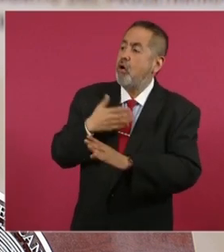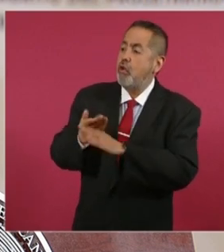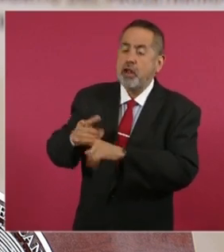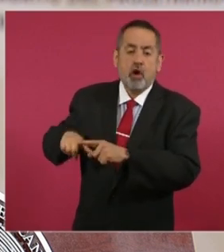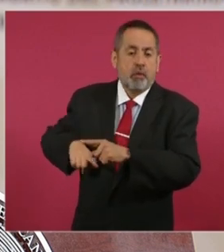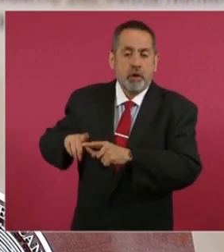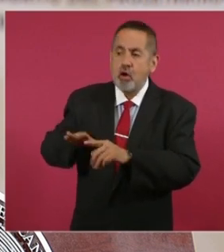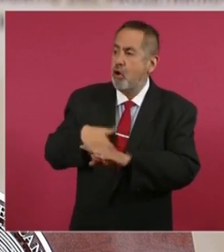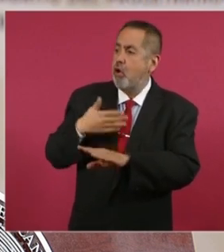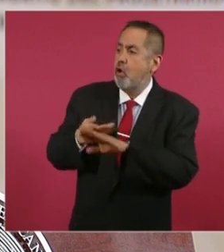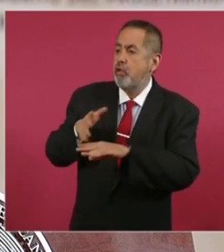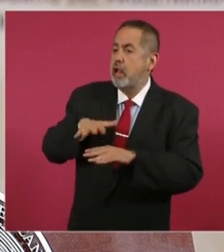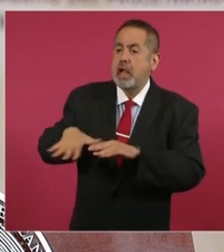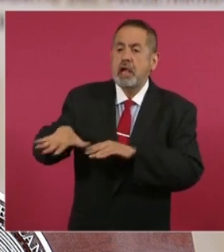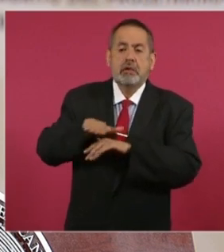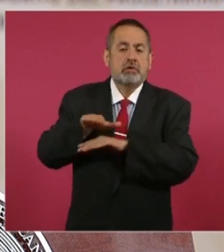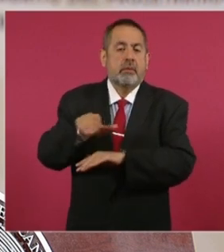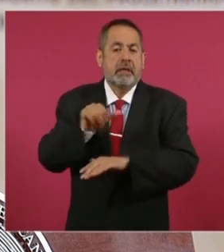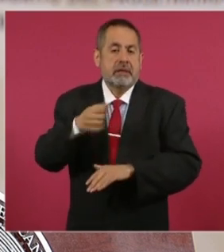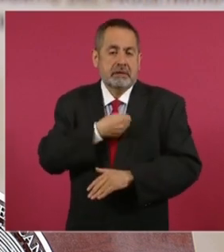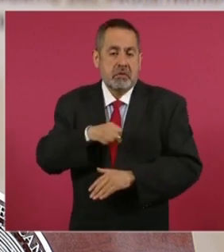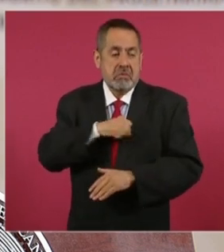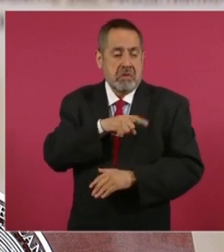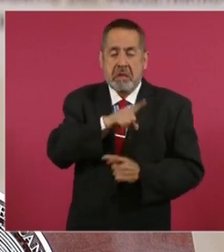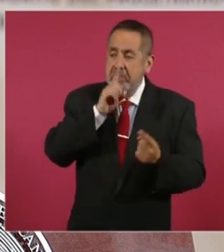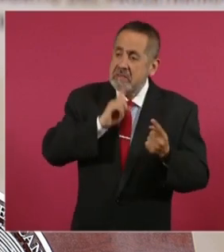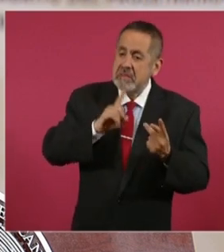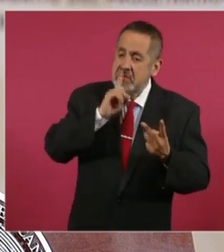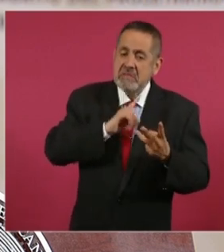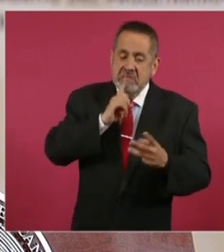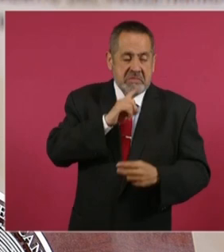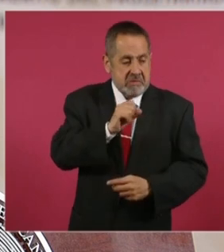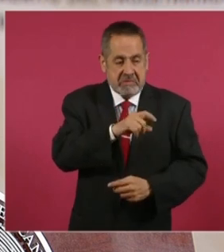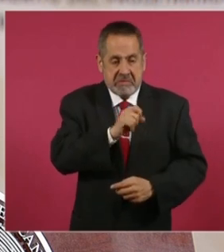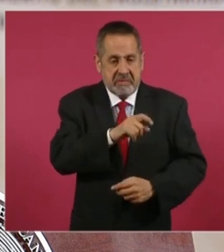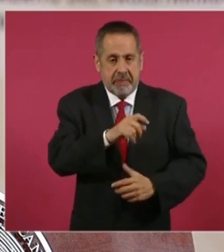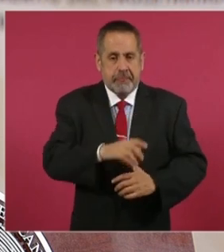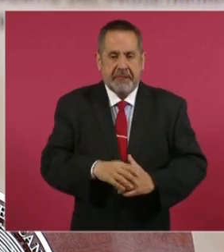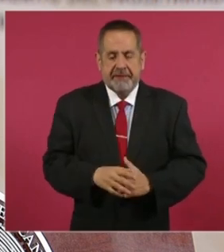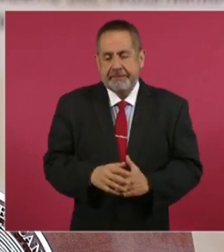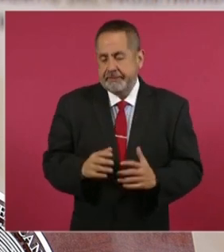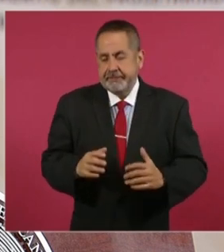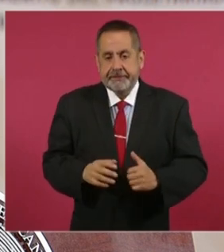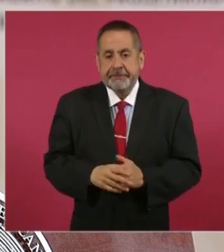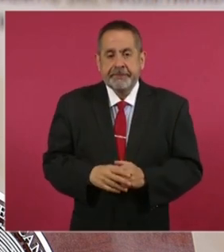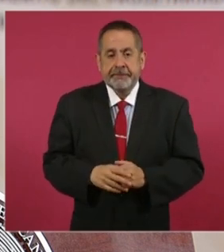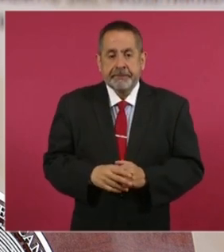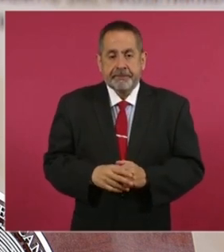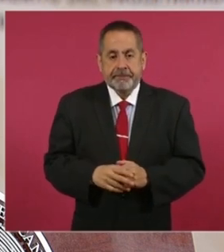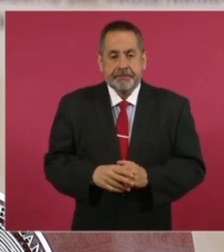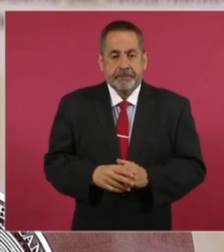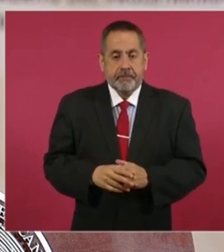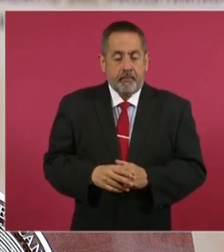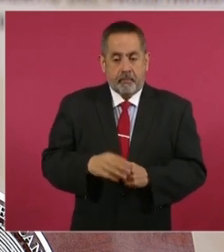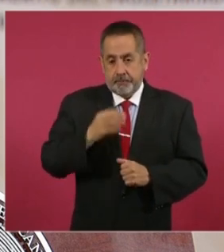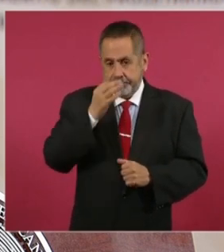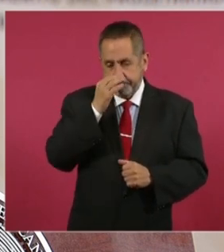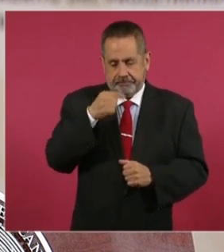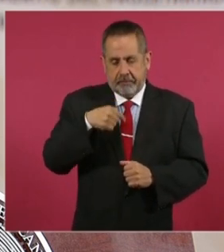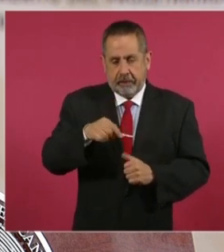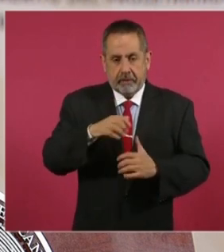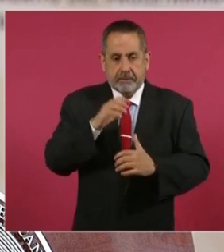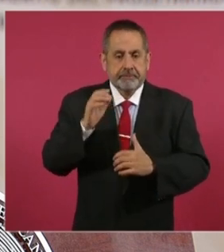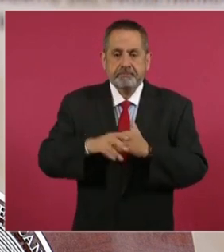política de salud del gobierno del presidente Andrés Manuel López Obrador. Y ya casi en la recta final de la sección,